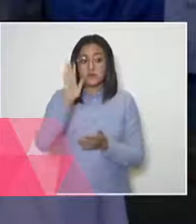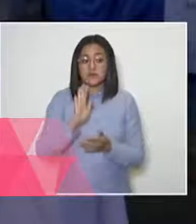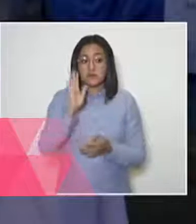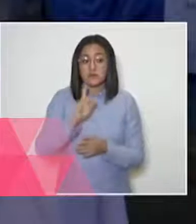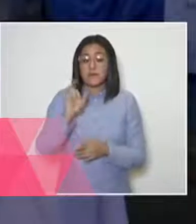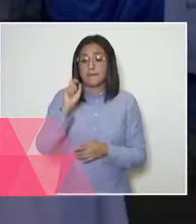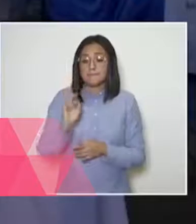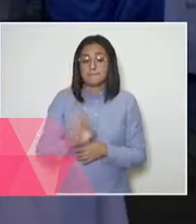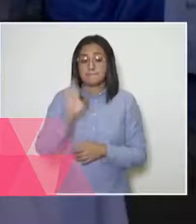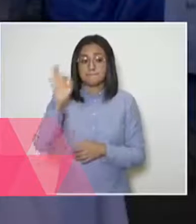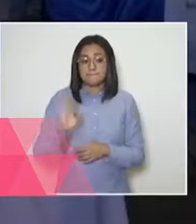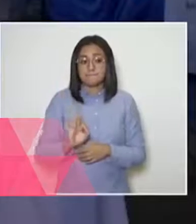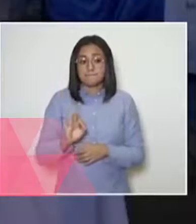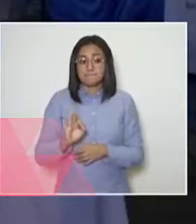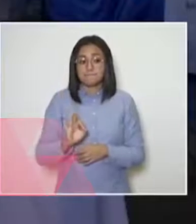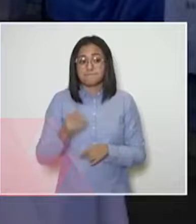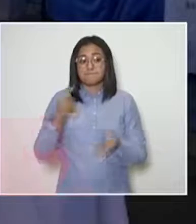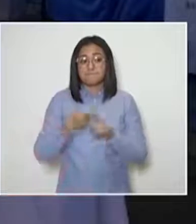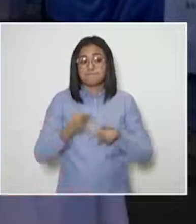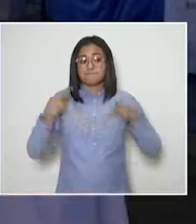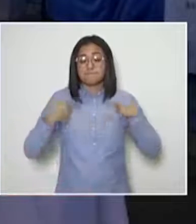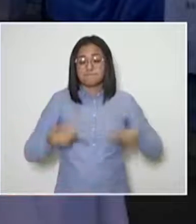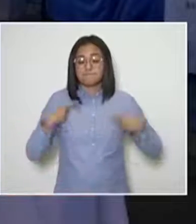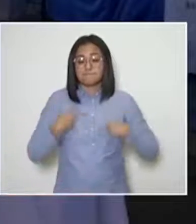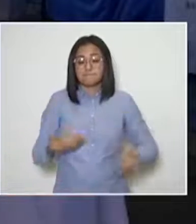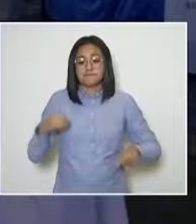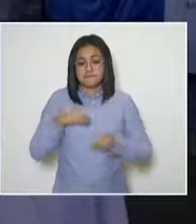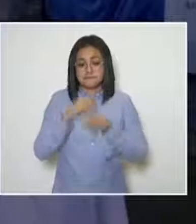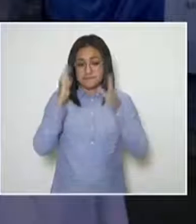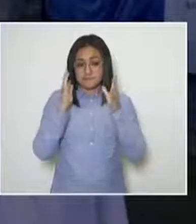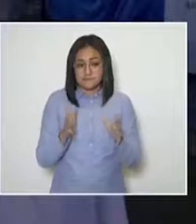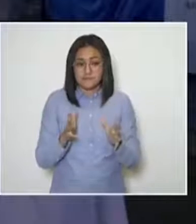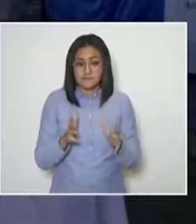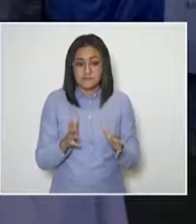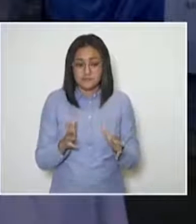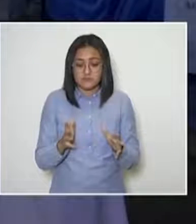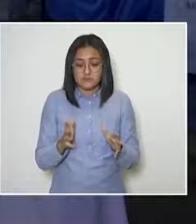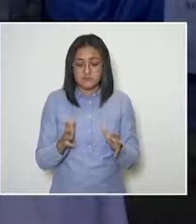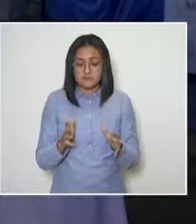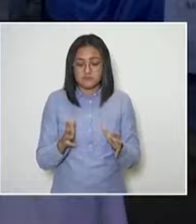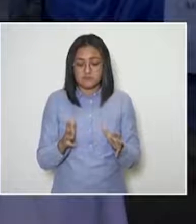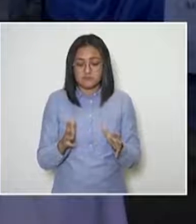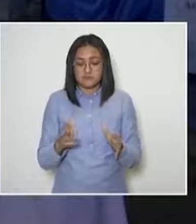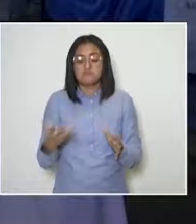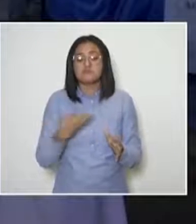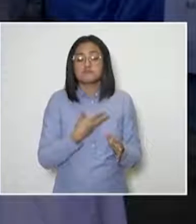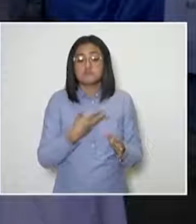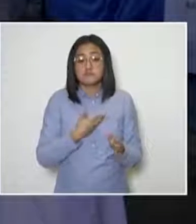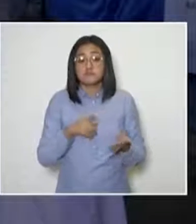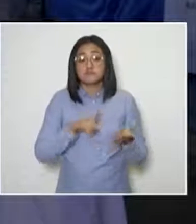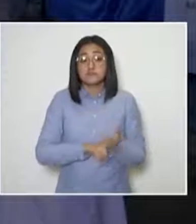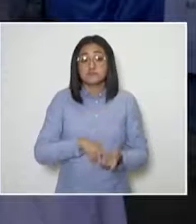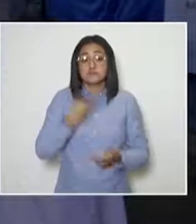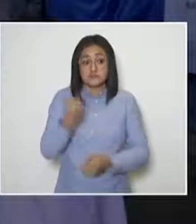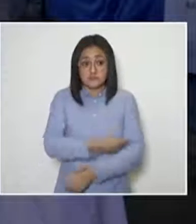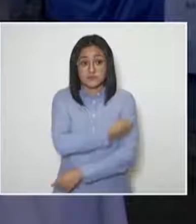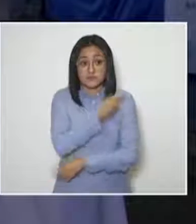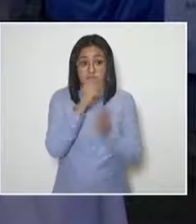en un 20% de los que se aplica, de los que recibieron el biológico,